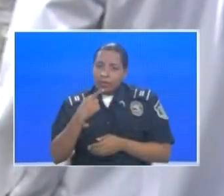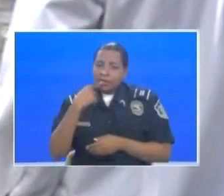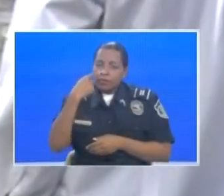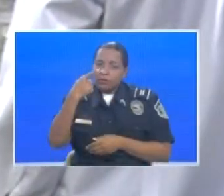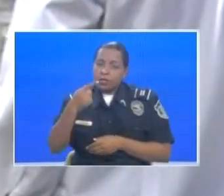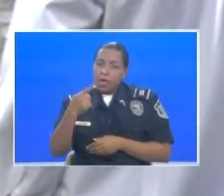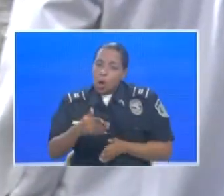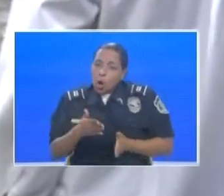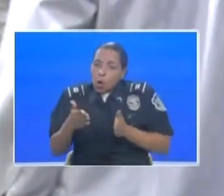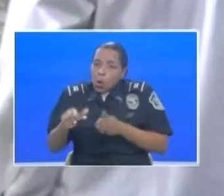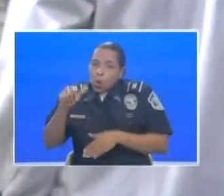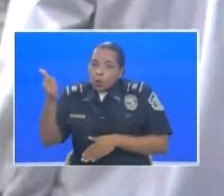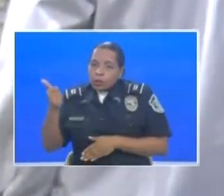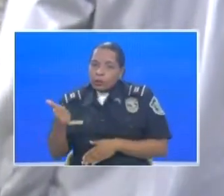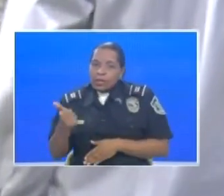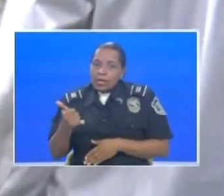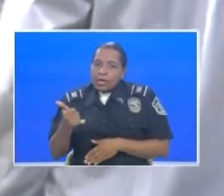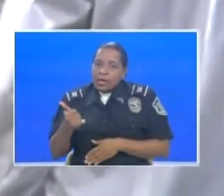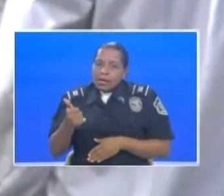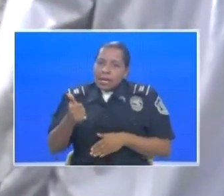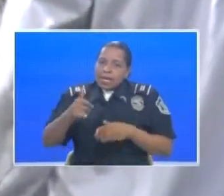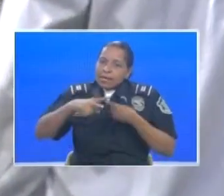otra cosa, viene la época lluviosa.